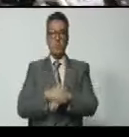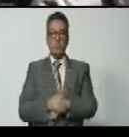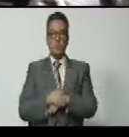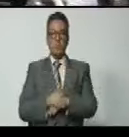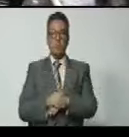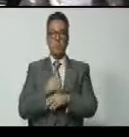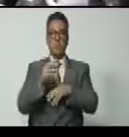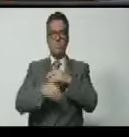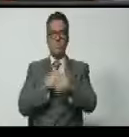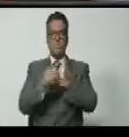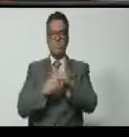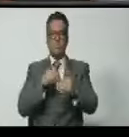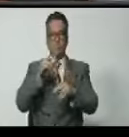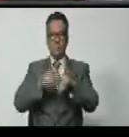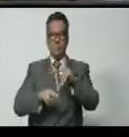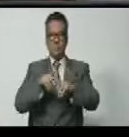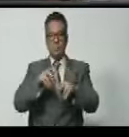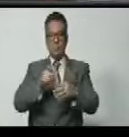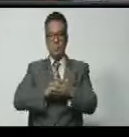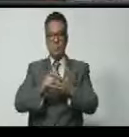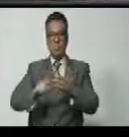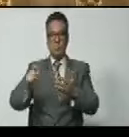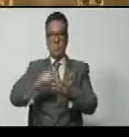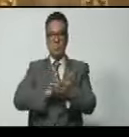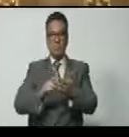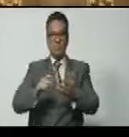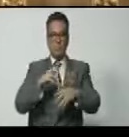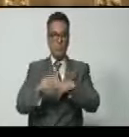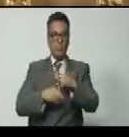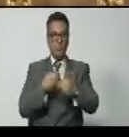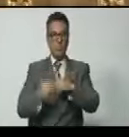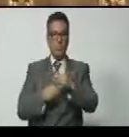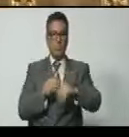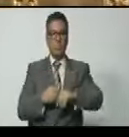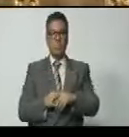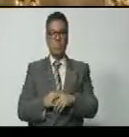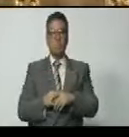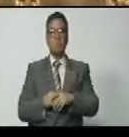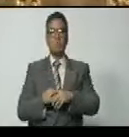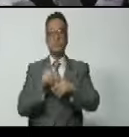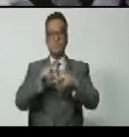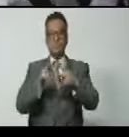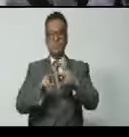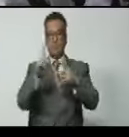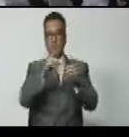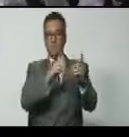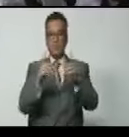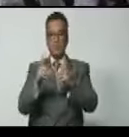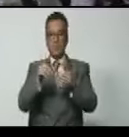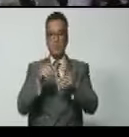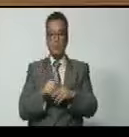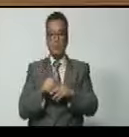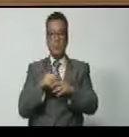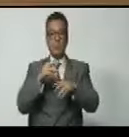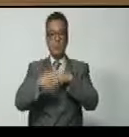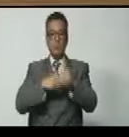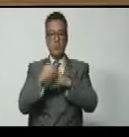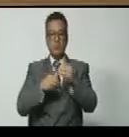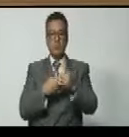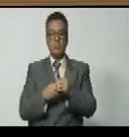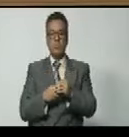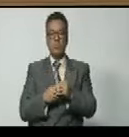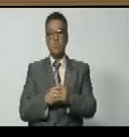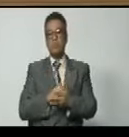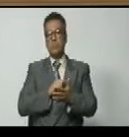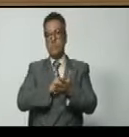los fines de la elaboración del informe correspondiente para su segunda discusión de conformidad con lo